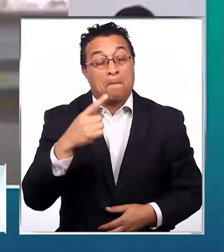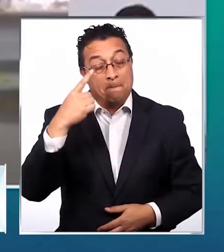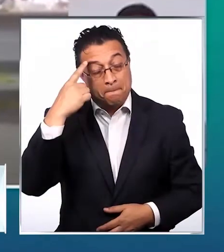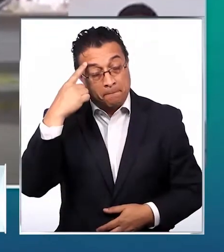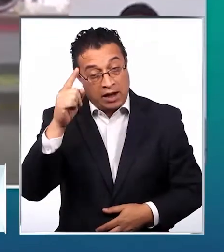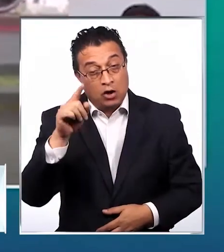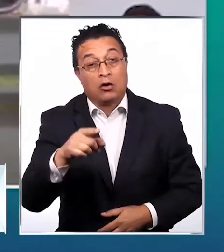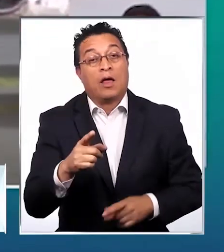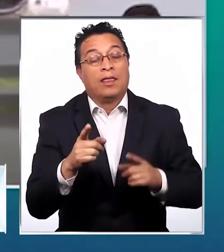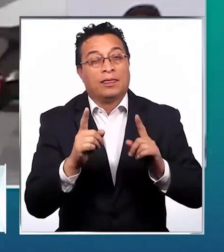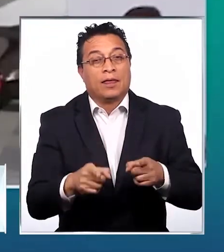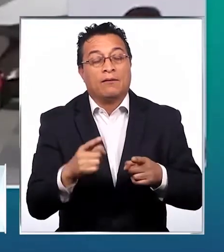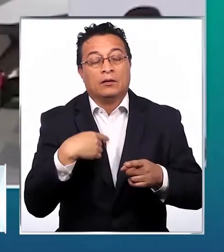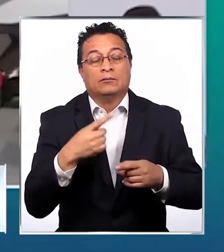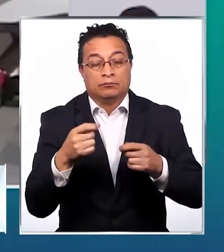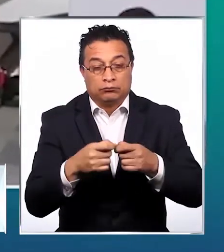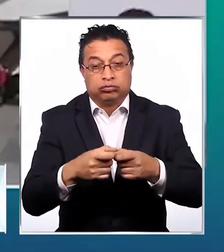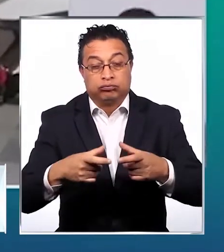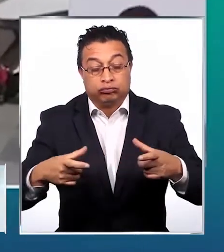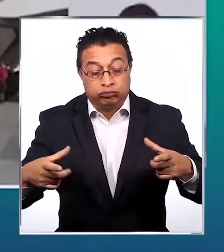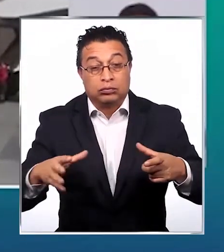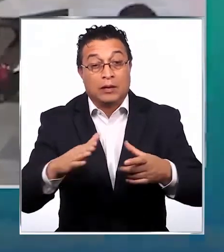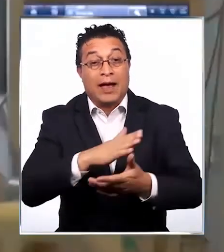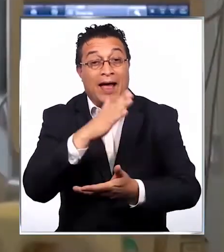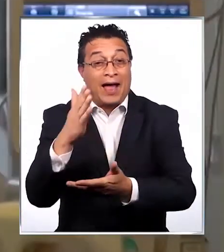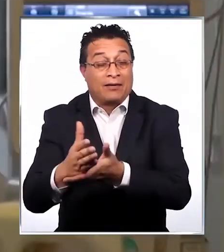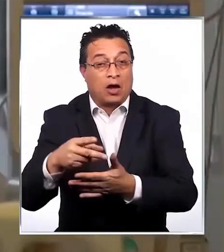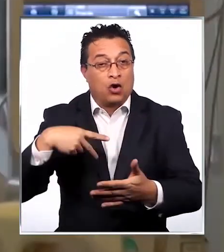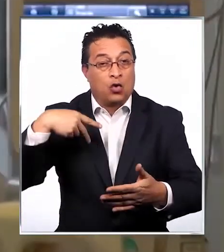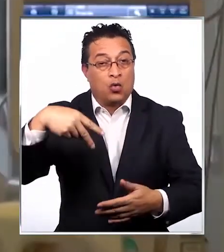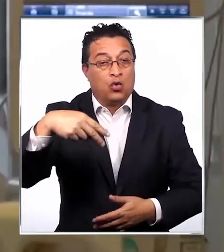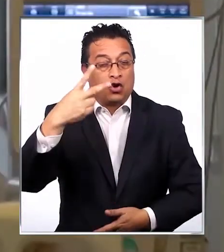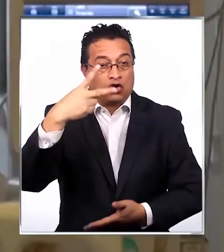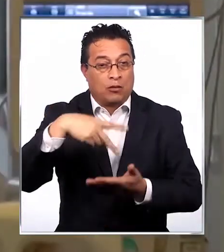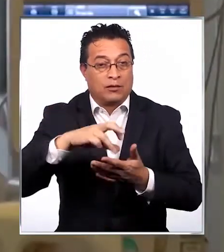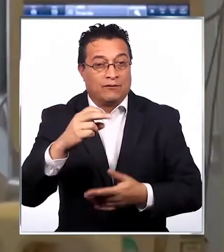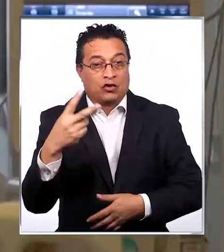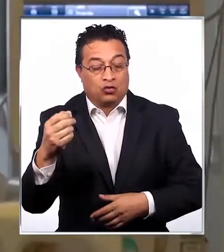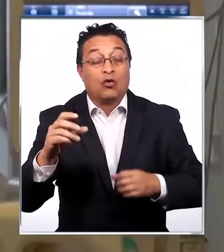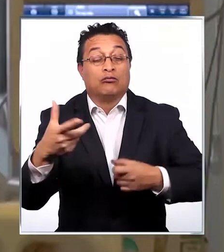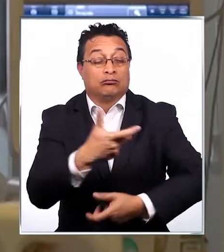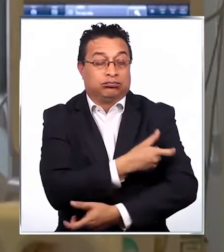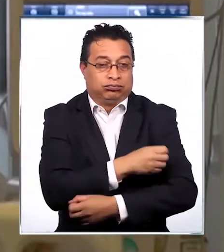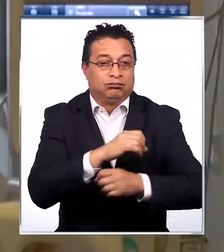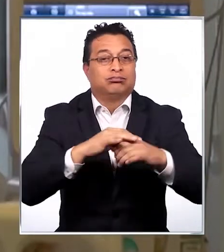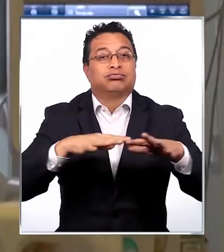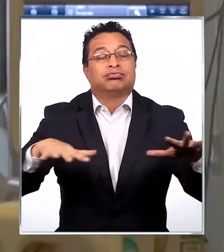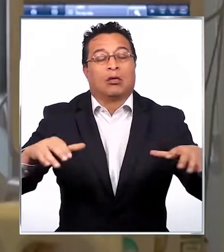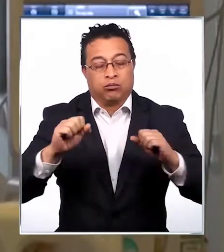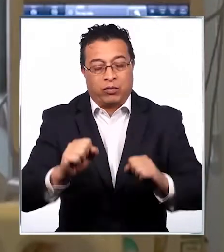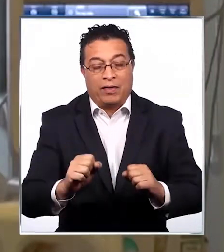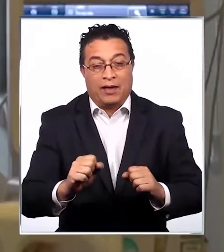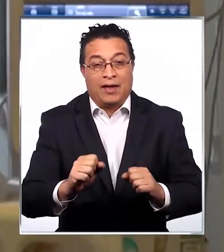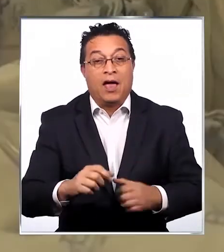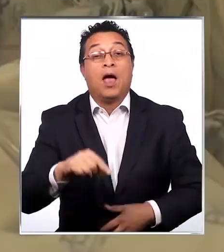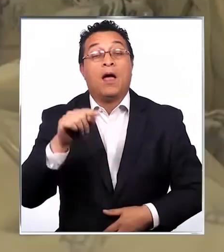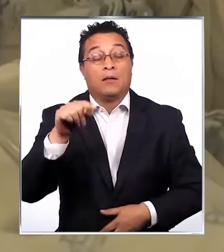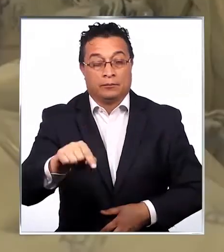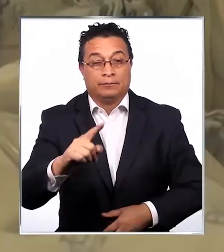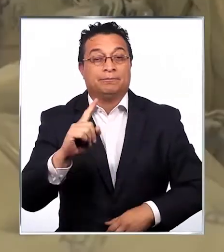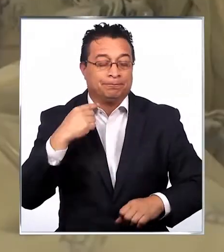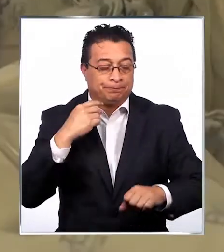embargo, vamos a tener el efecto rebaño solo hasta junio del 2021. Esta pandemia afecta a los pacientes con COVID, pero también